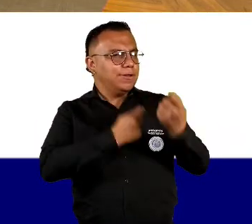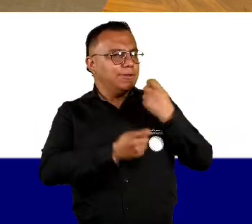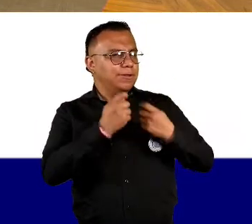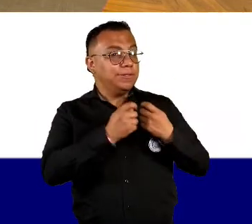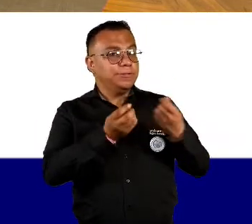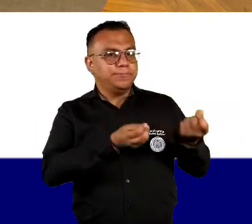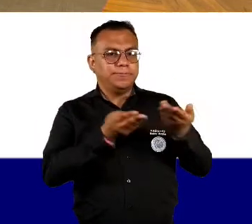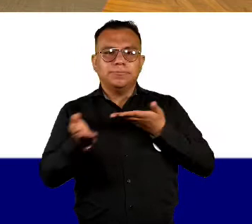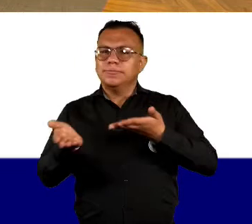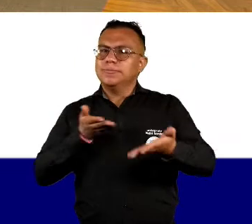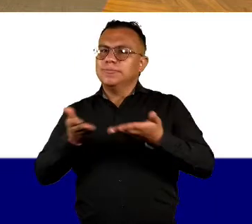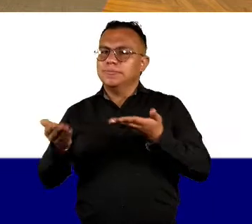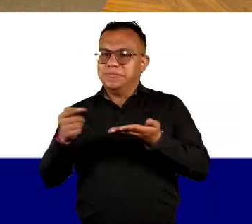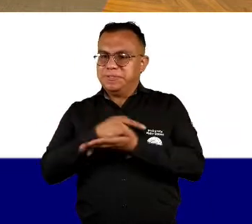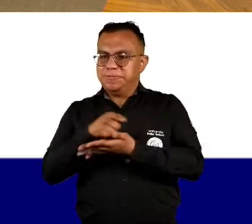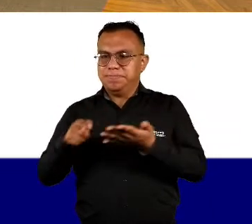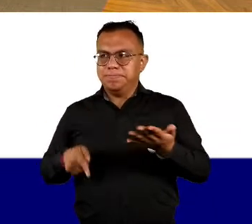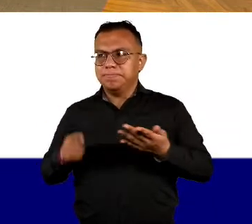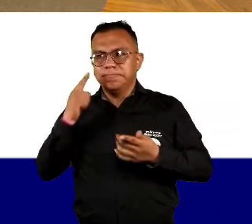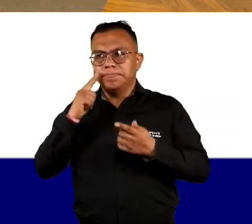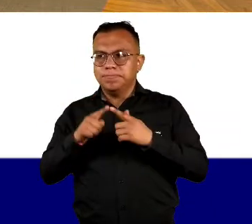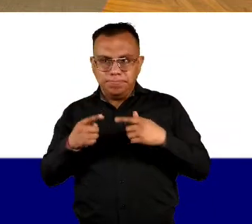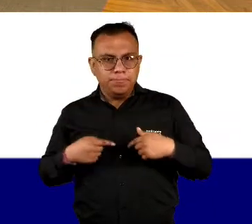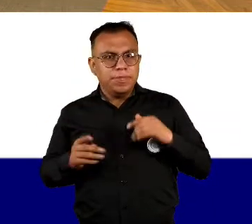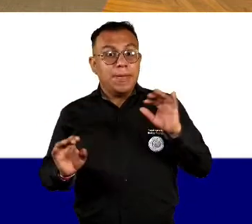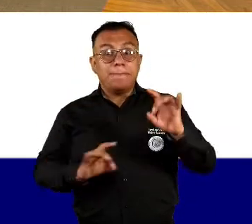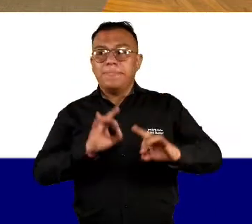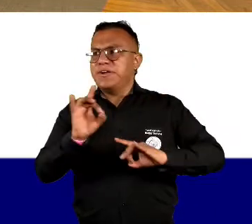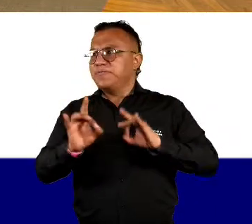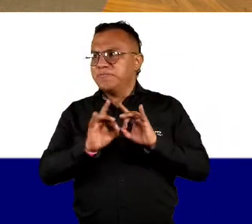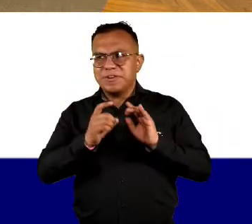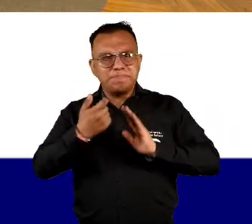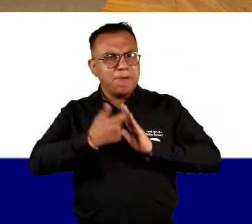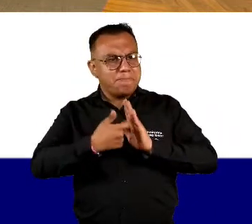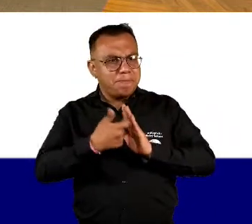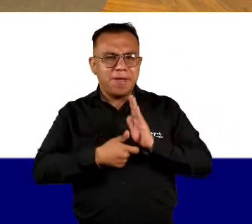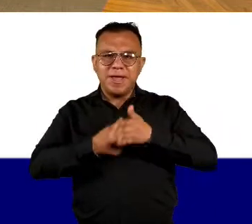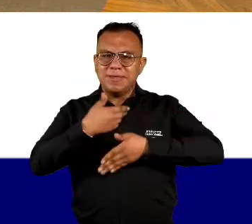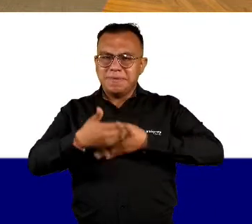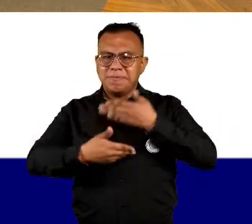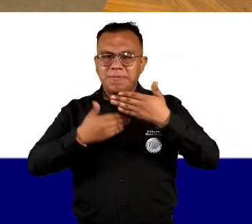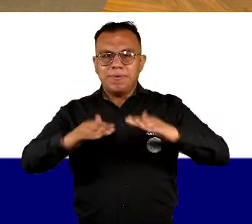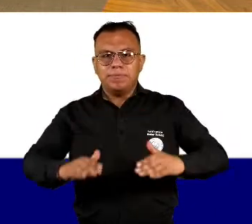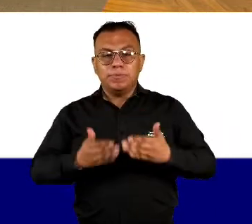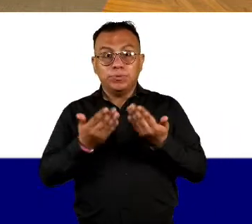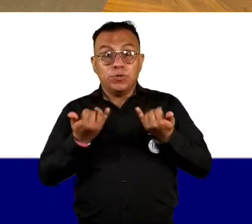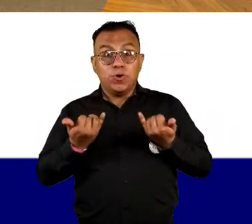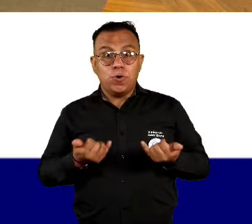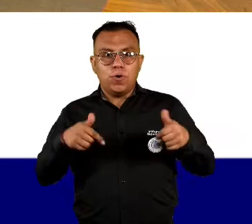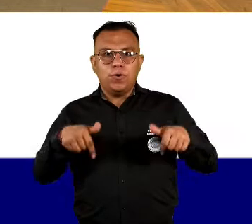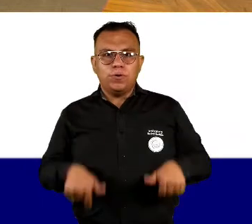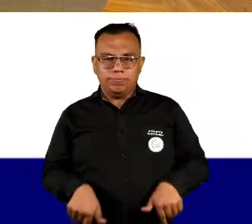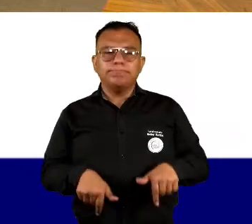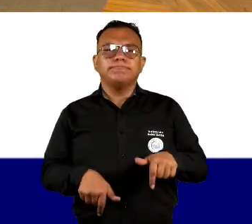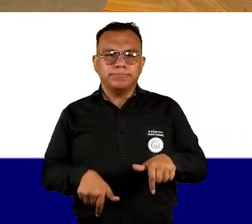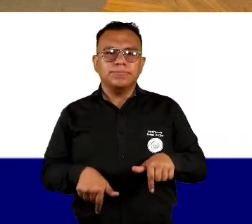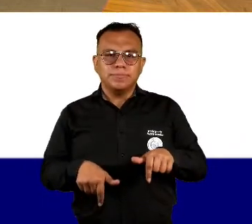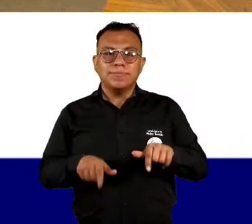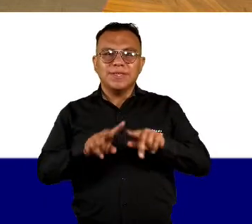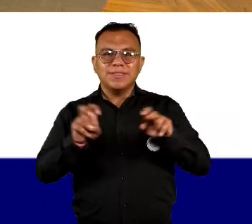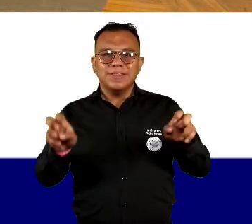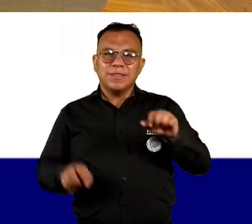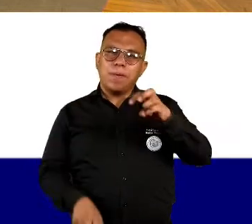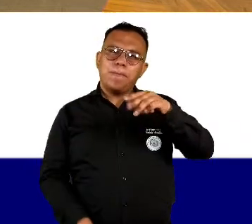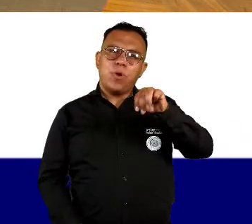ofrecer servicios y se perfeccionaron y se especializaron y hoy en día juegos como el Mortal